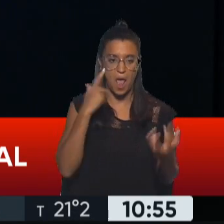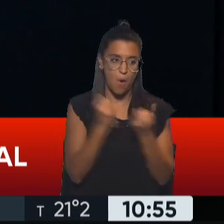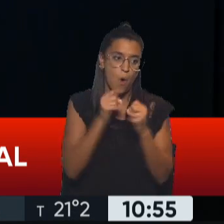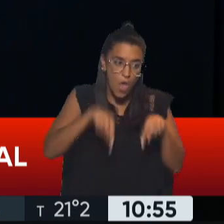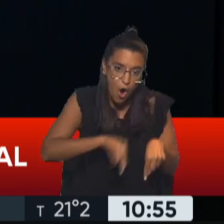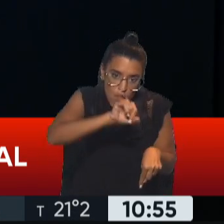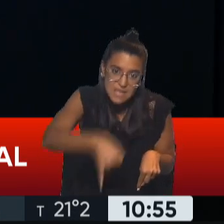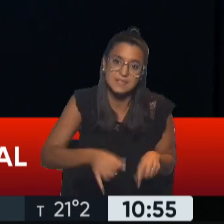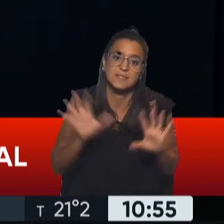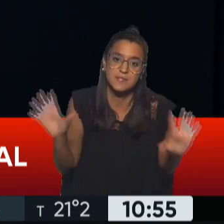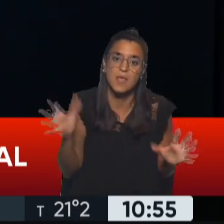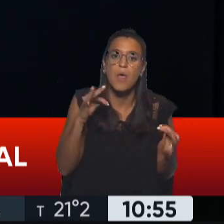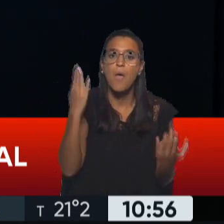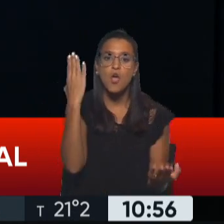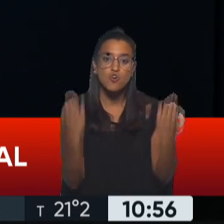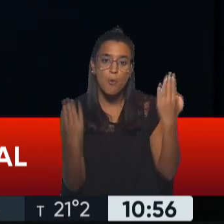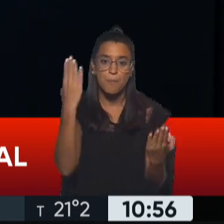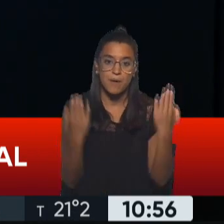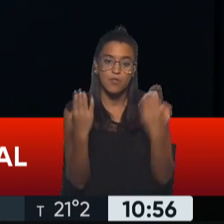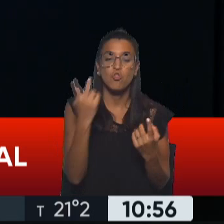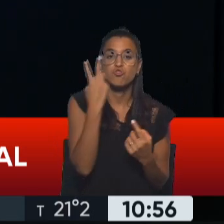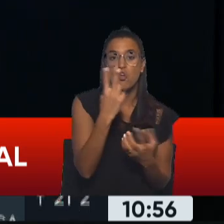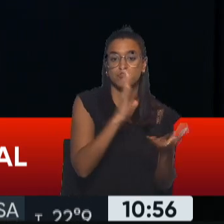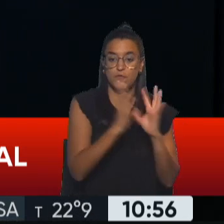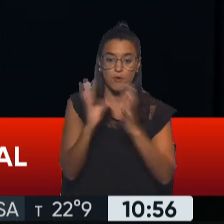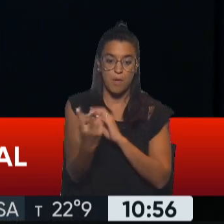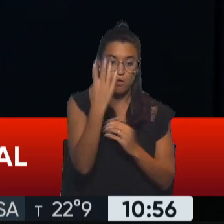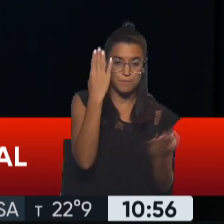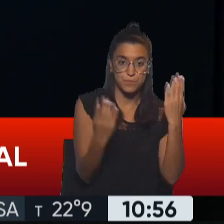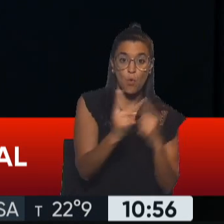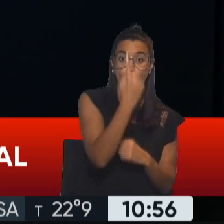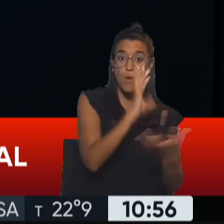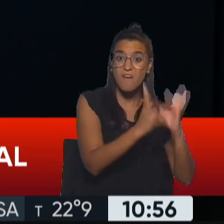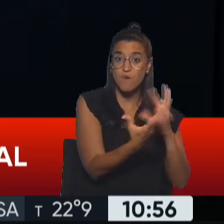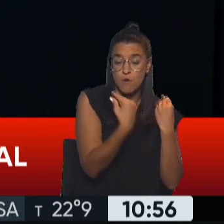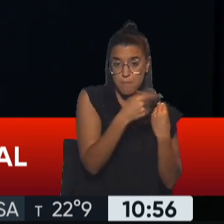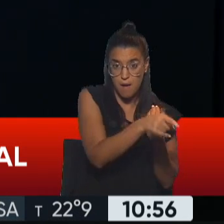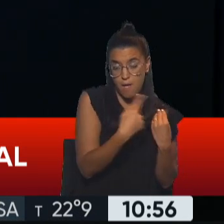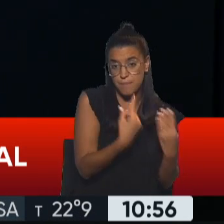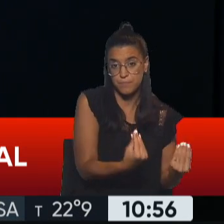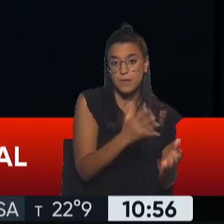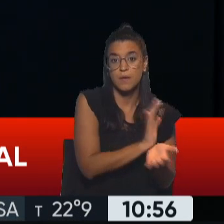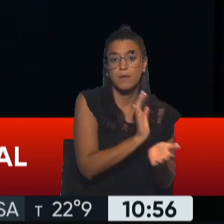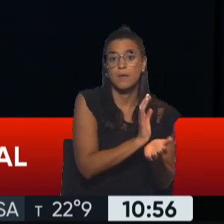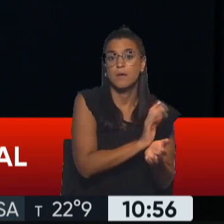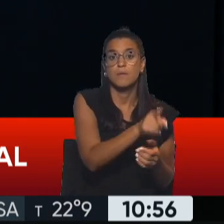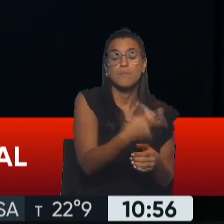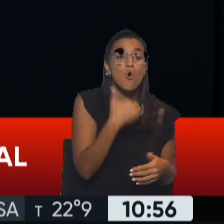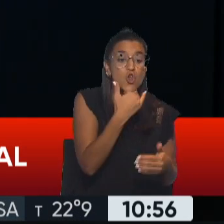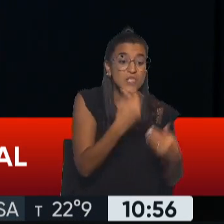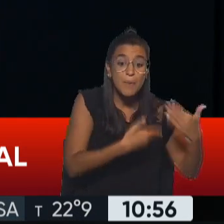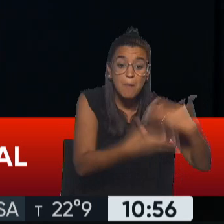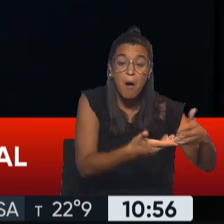donde había que comparar entre dos alternativas. Una alternativa era un salto a lo